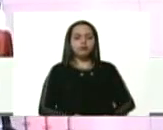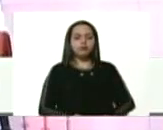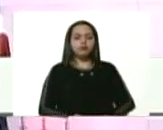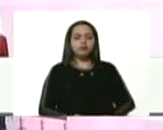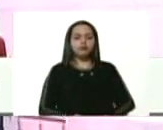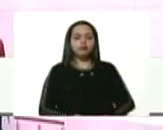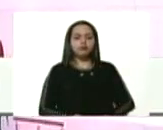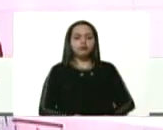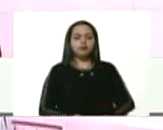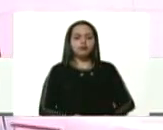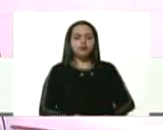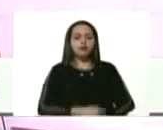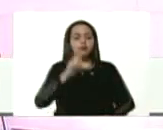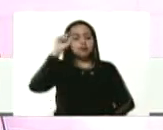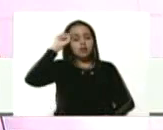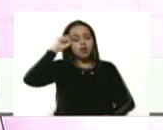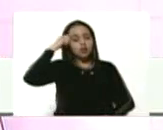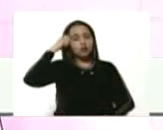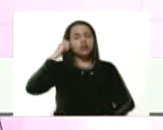para conmemorar